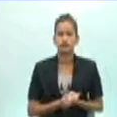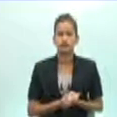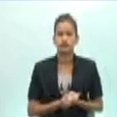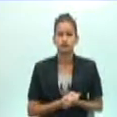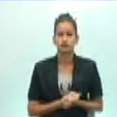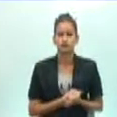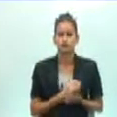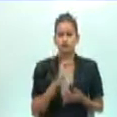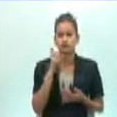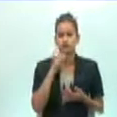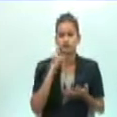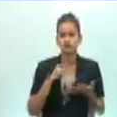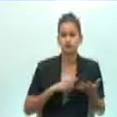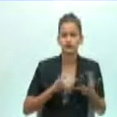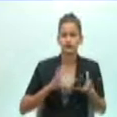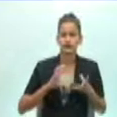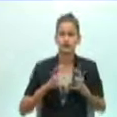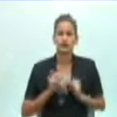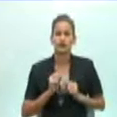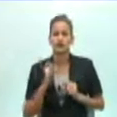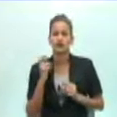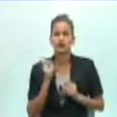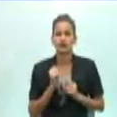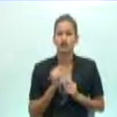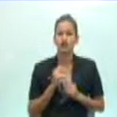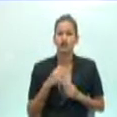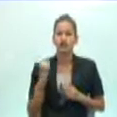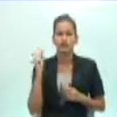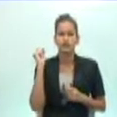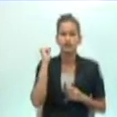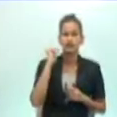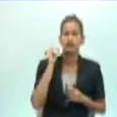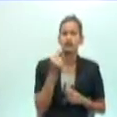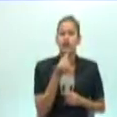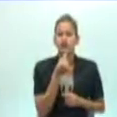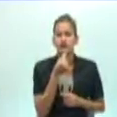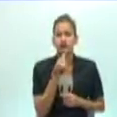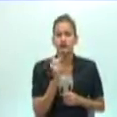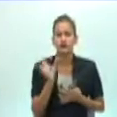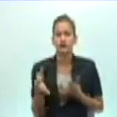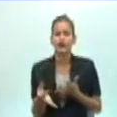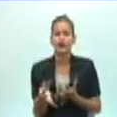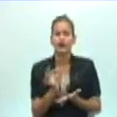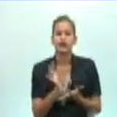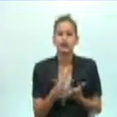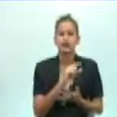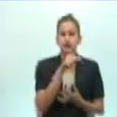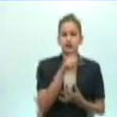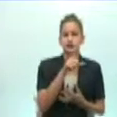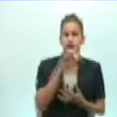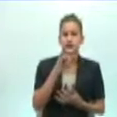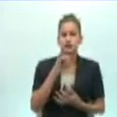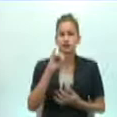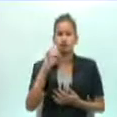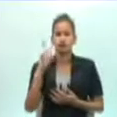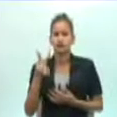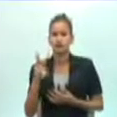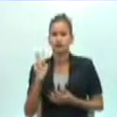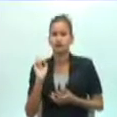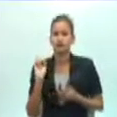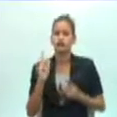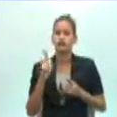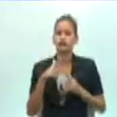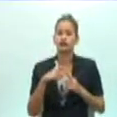Lee en forma oral el texto La experiencia del viejo, página 162 del libro de lectura.